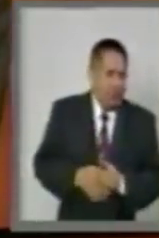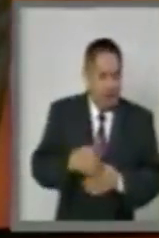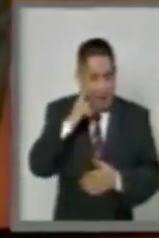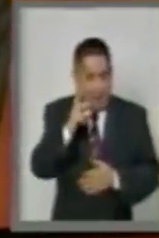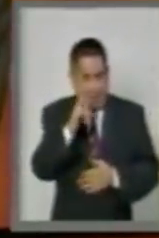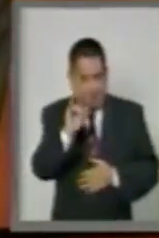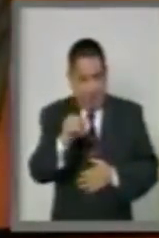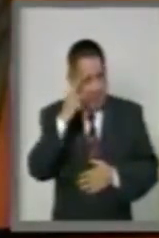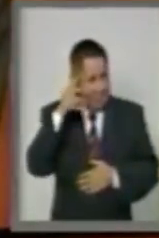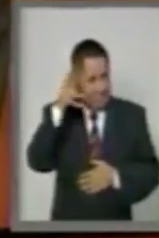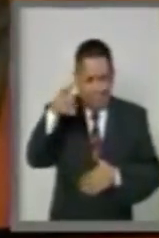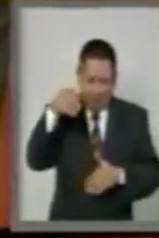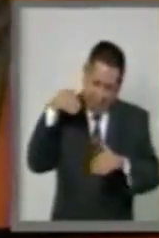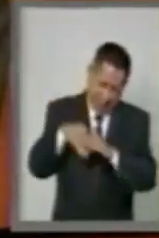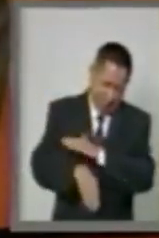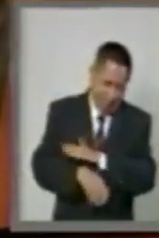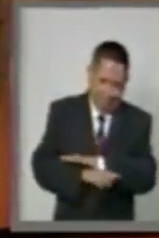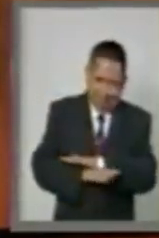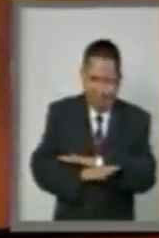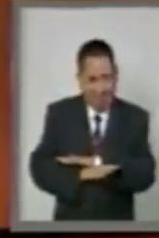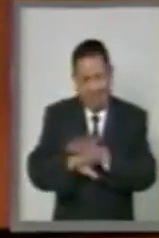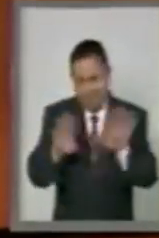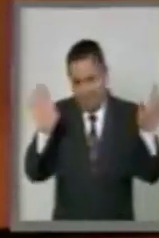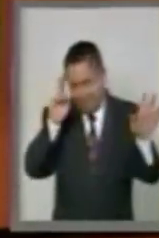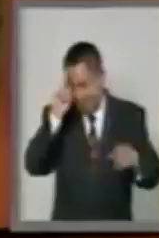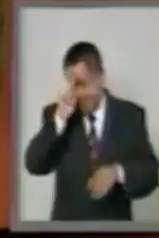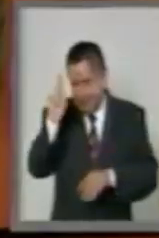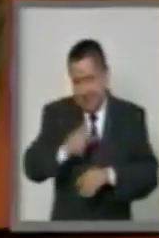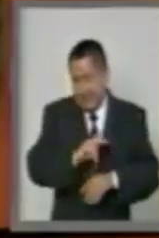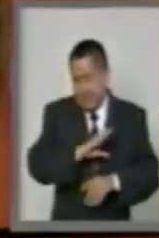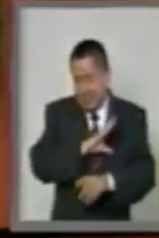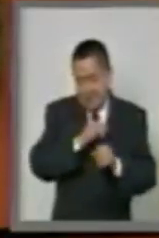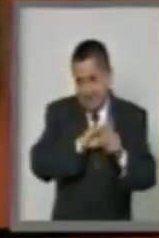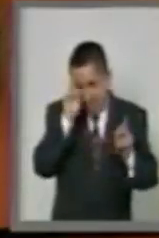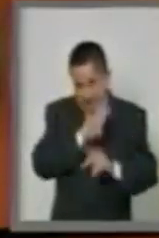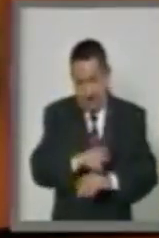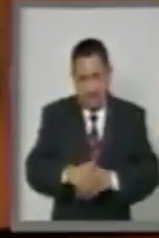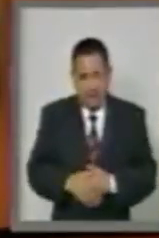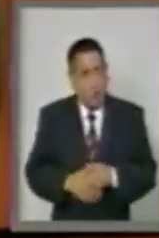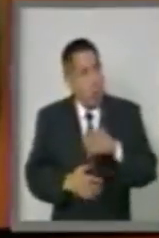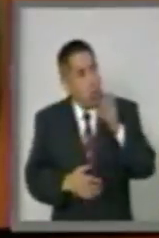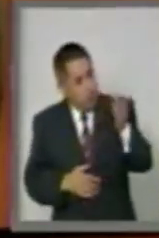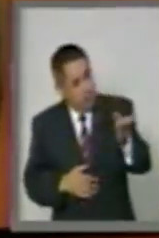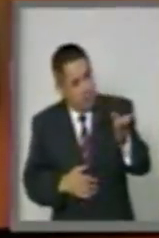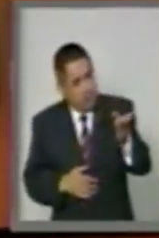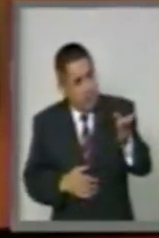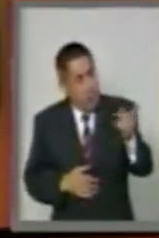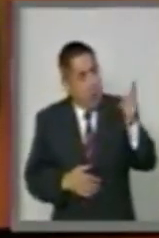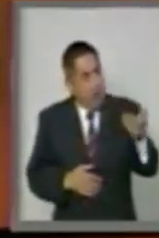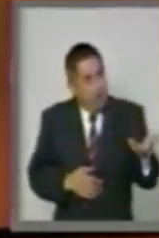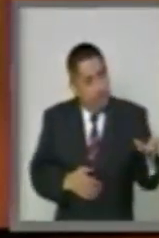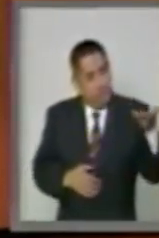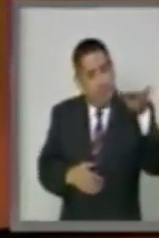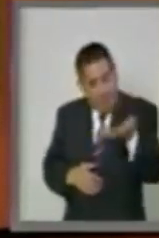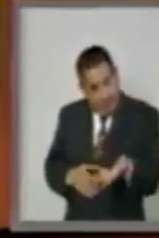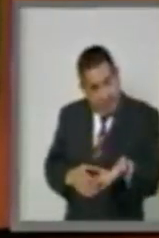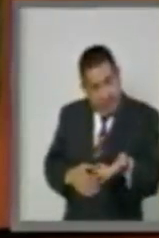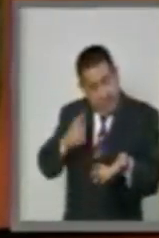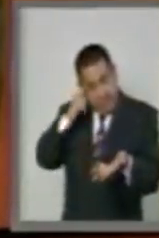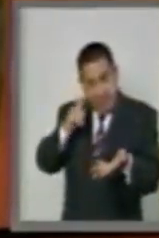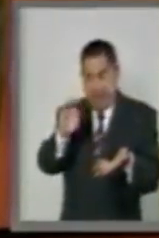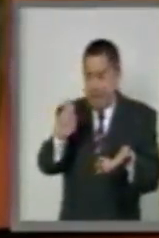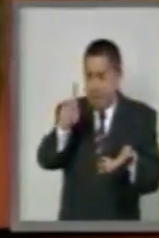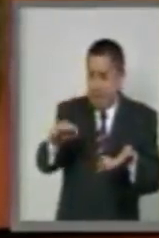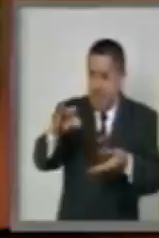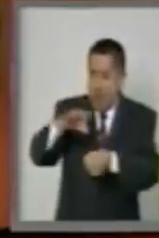llevado a una situación verdaderamente desastrosa en todos sentidos. ¿Y usted le pide a Peña Nieto que